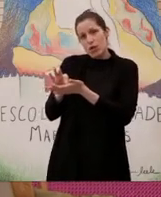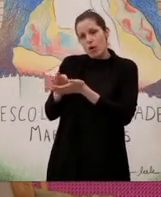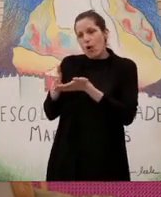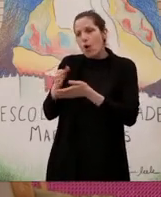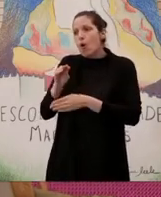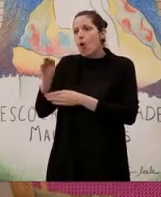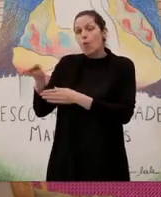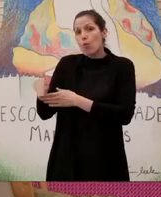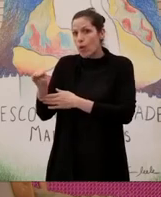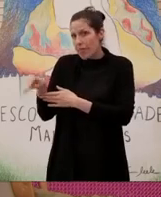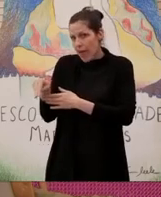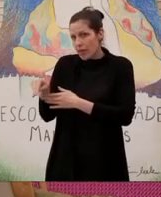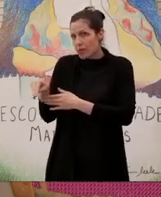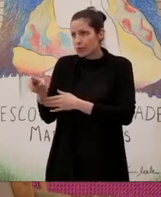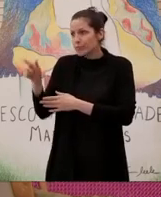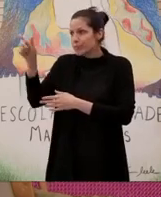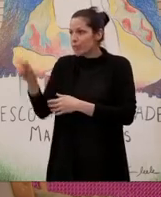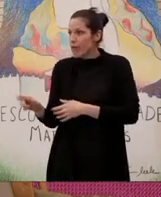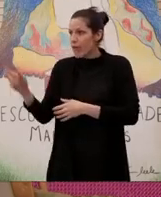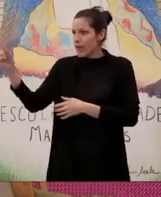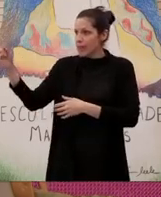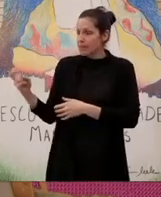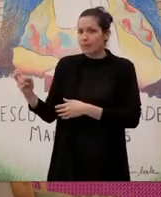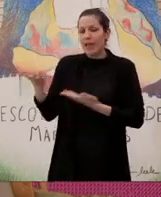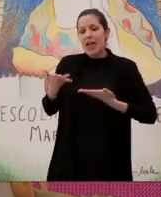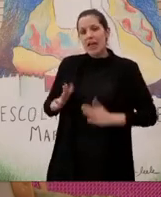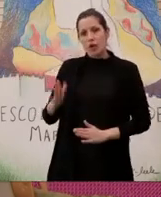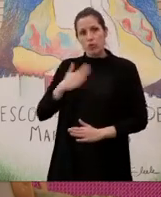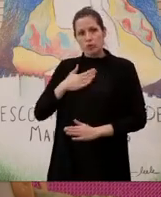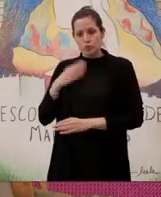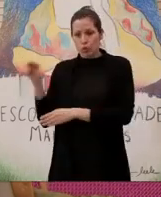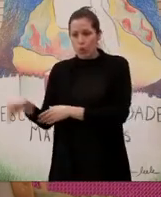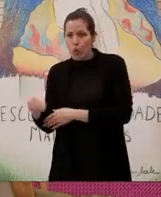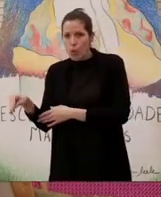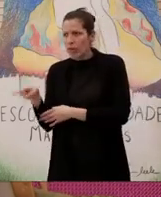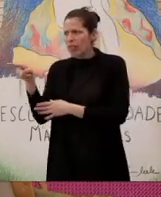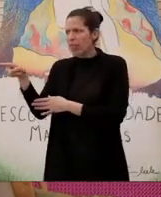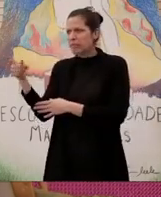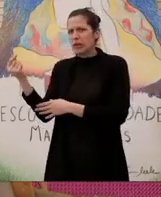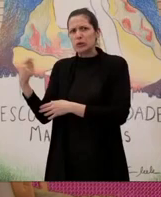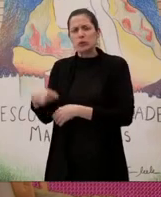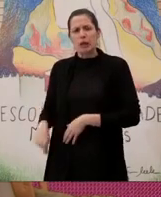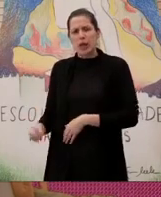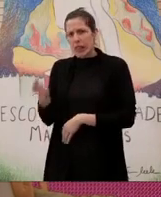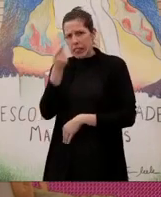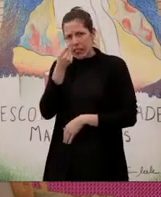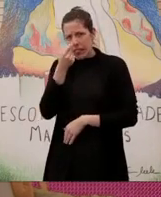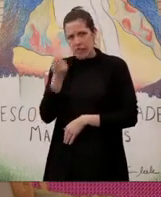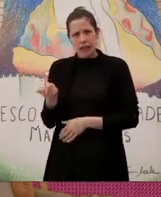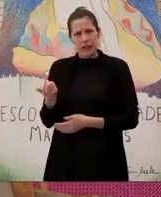casa debe una miseria Qué mujer son empoderada o incorporada